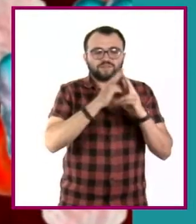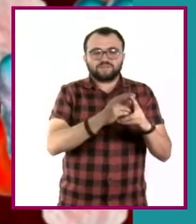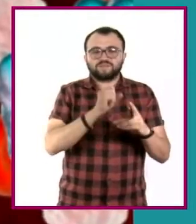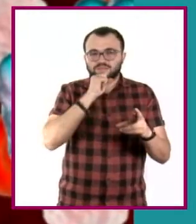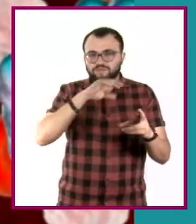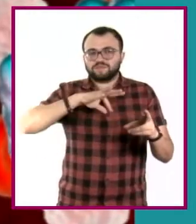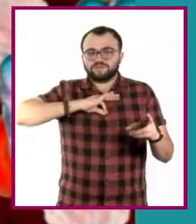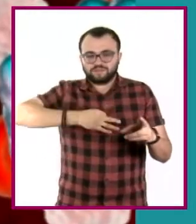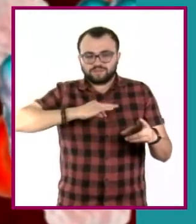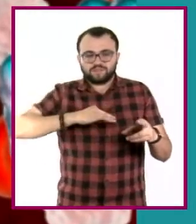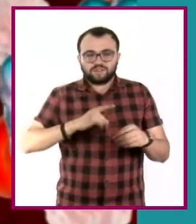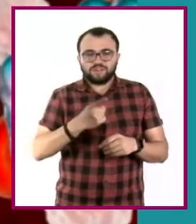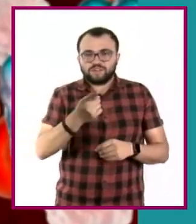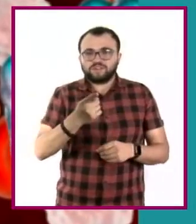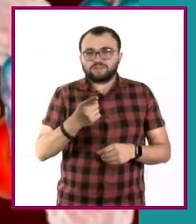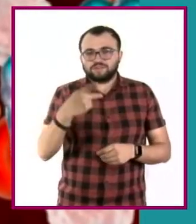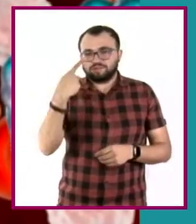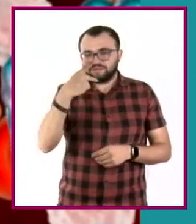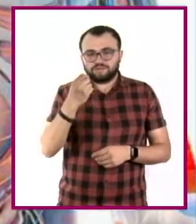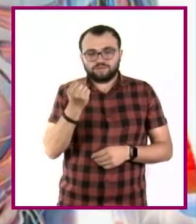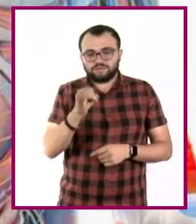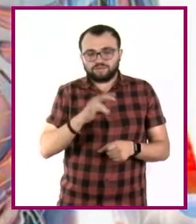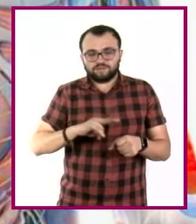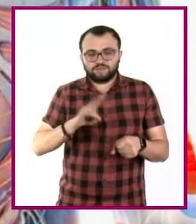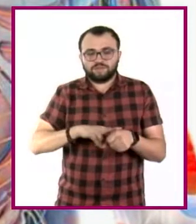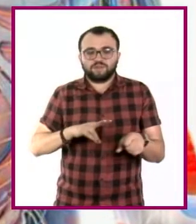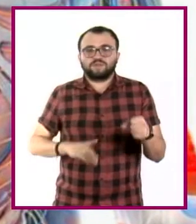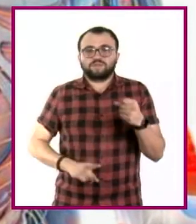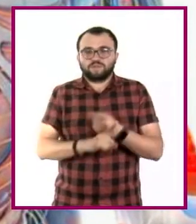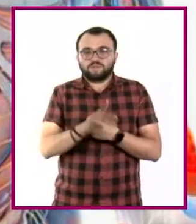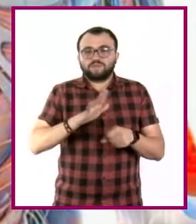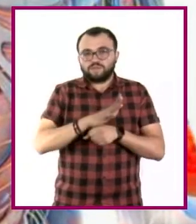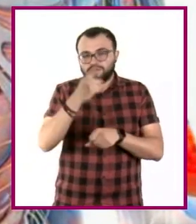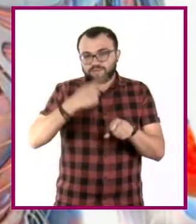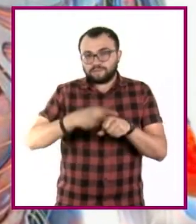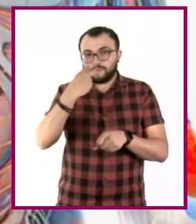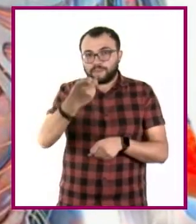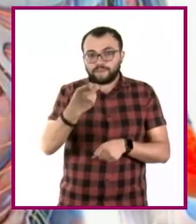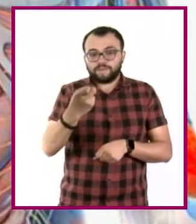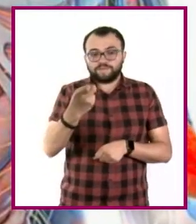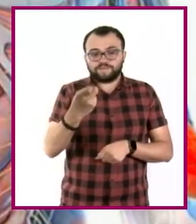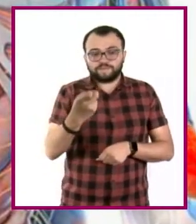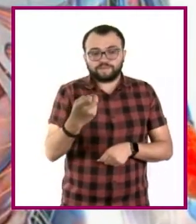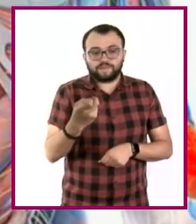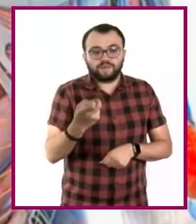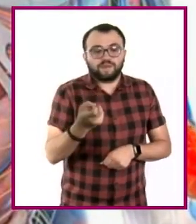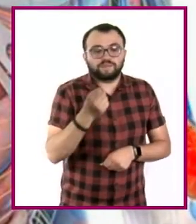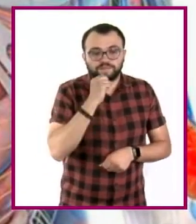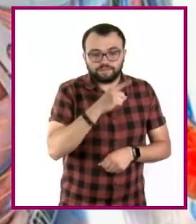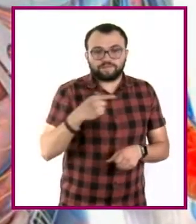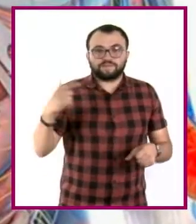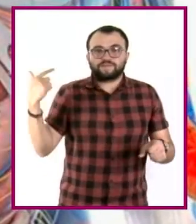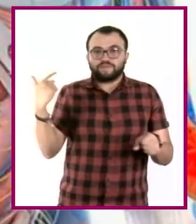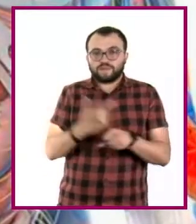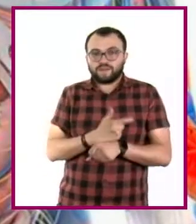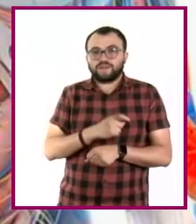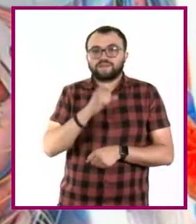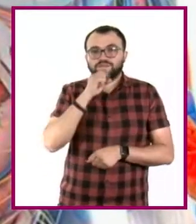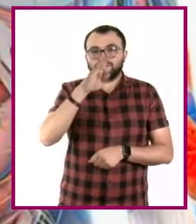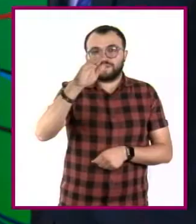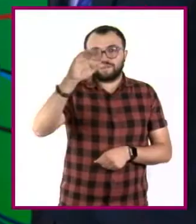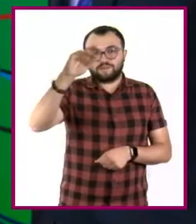bacteriana. Tradicionalmente, uno de los grandes problemas de esta enfermedad ha sido precisamente la identificación de la bacteria que la